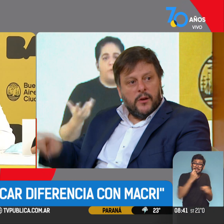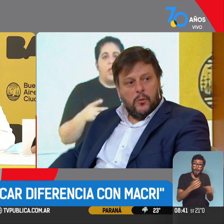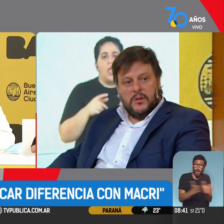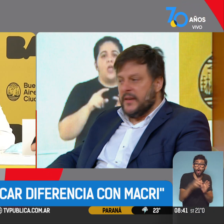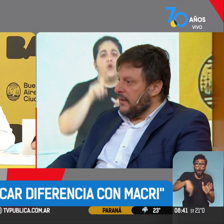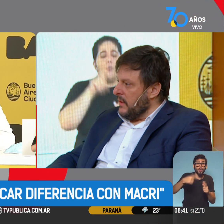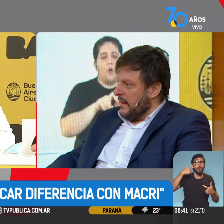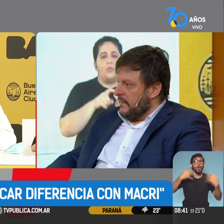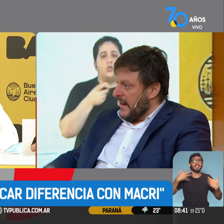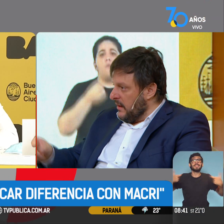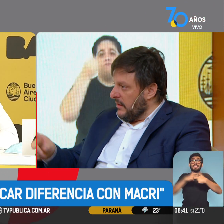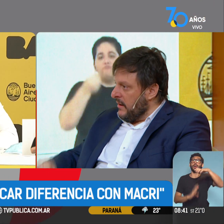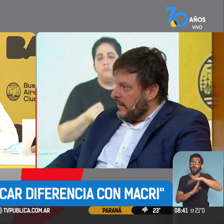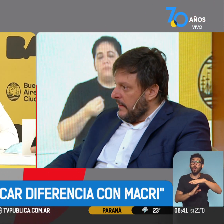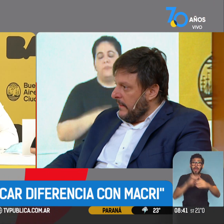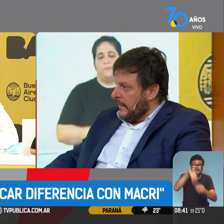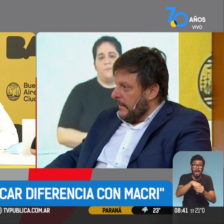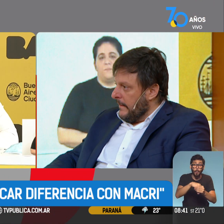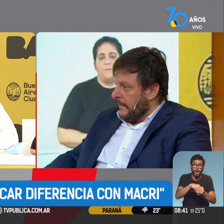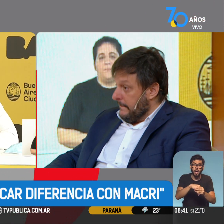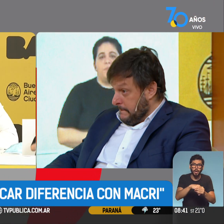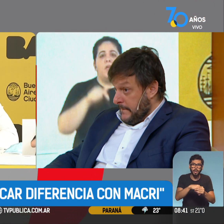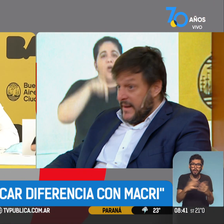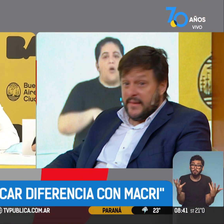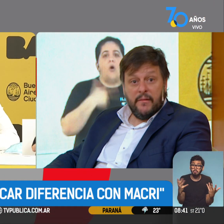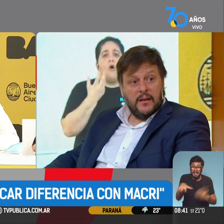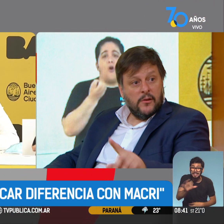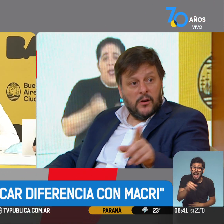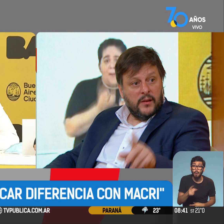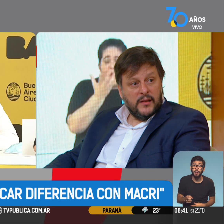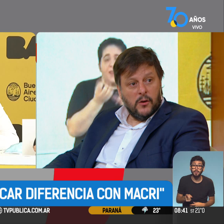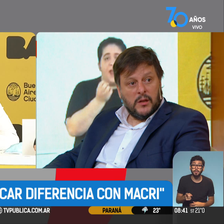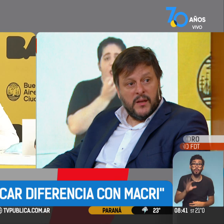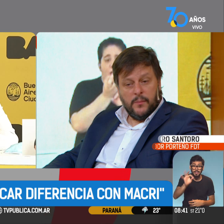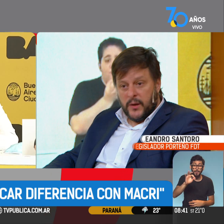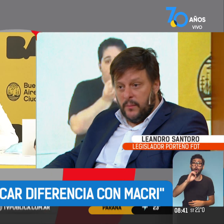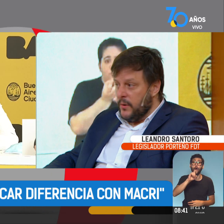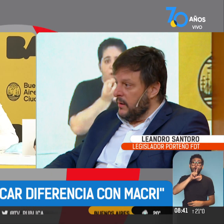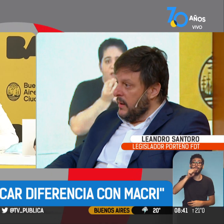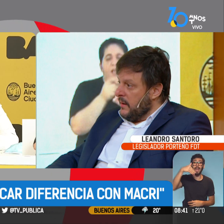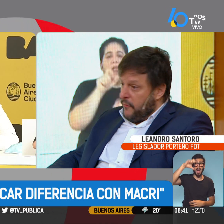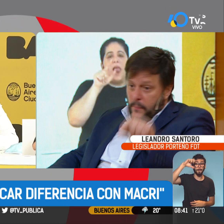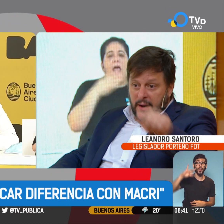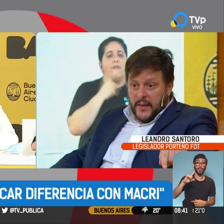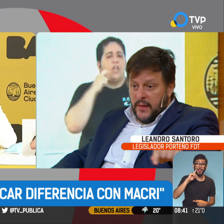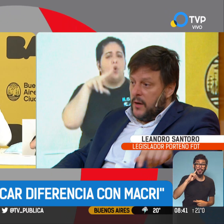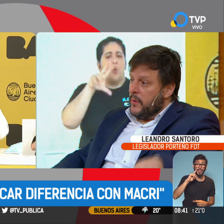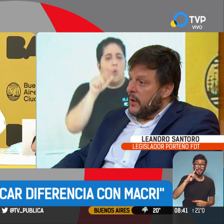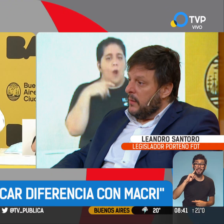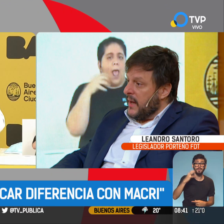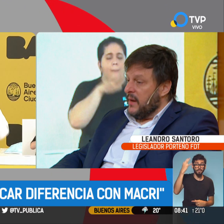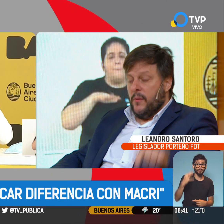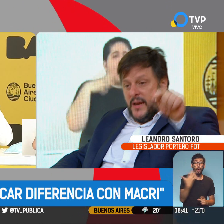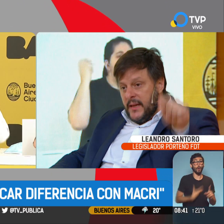superior de justicia de la ciudad alguien lo sabe alguien sabe que el señor de santiago otamendi por ejemplo fue parte del